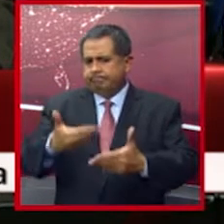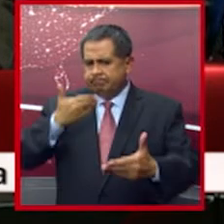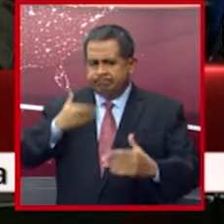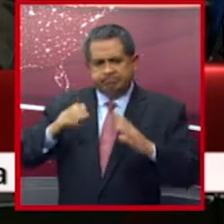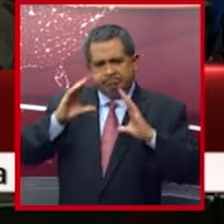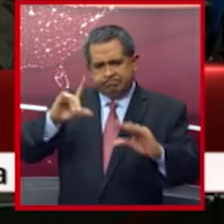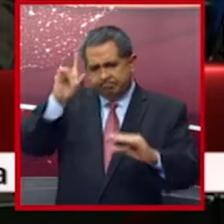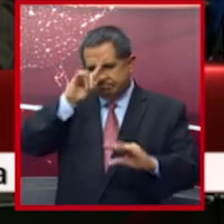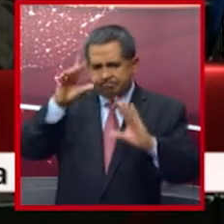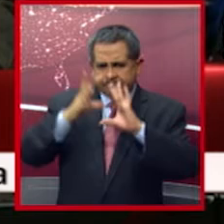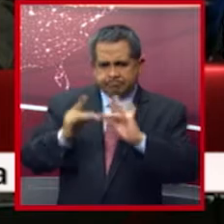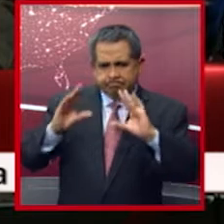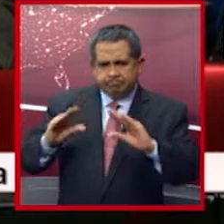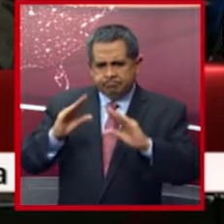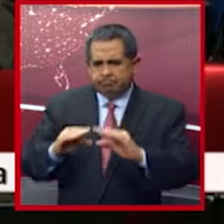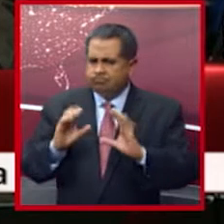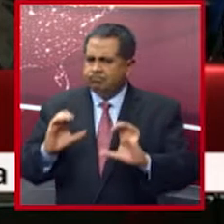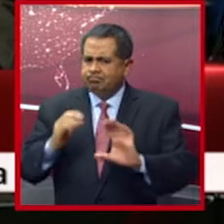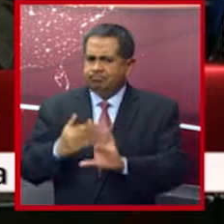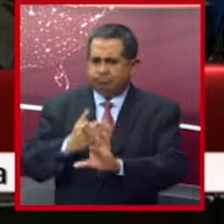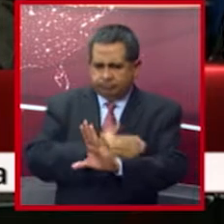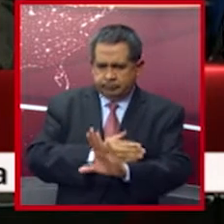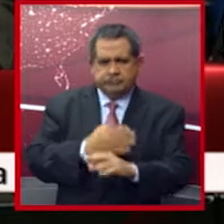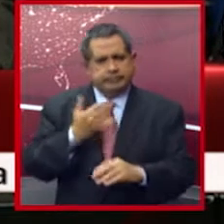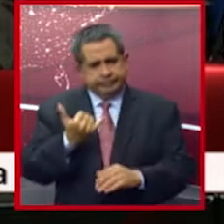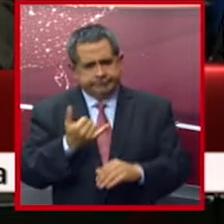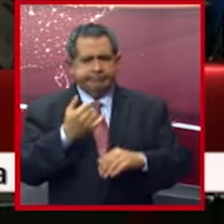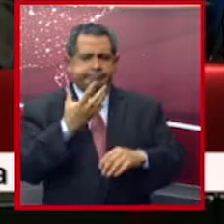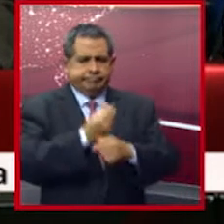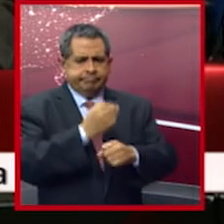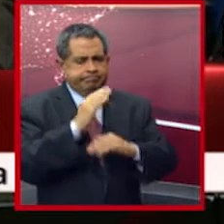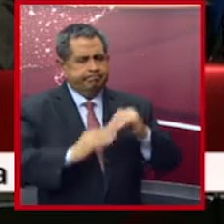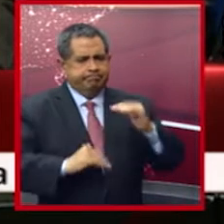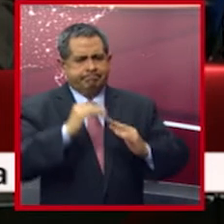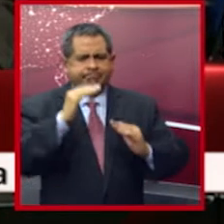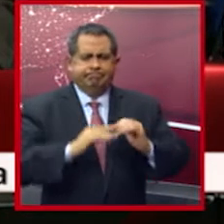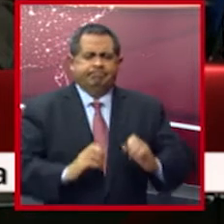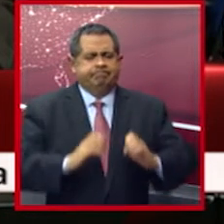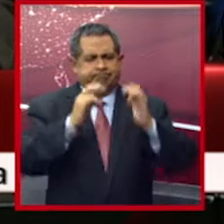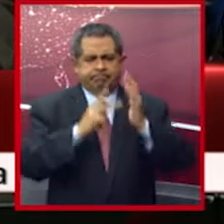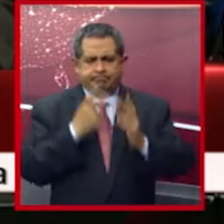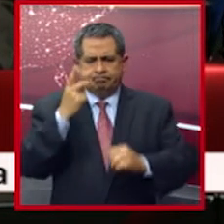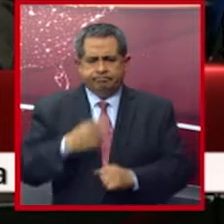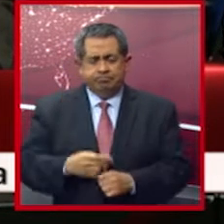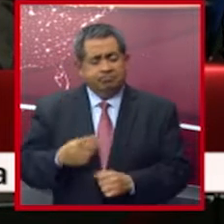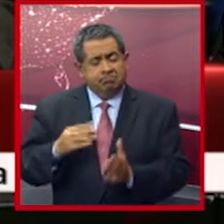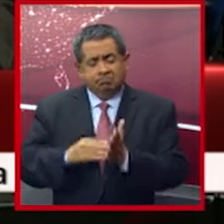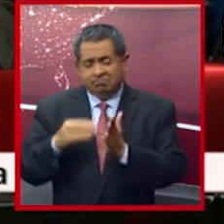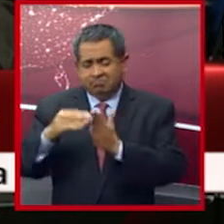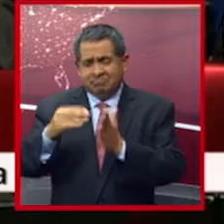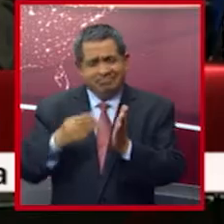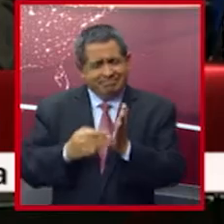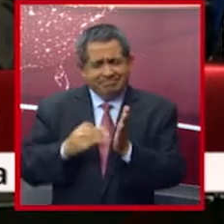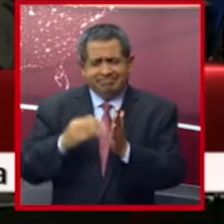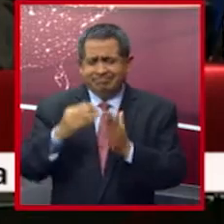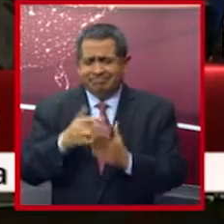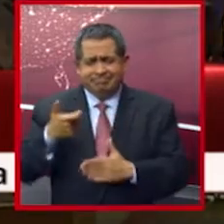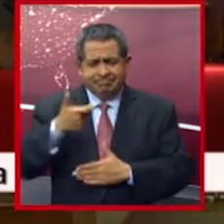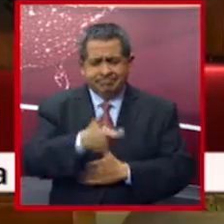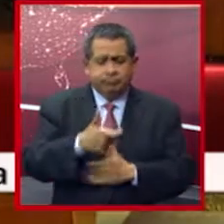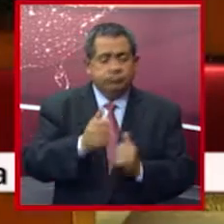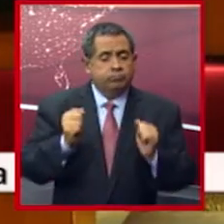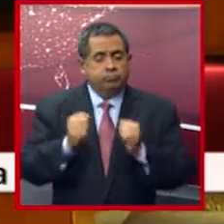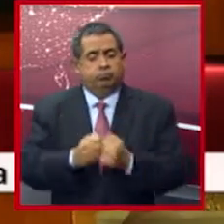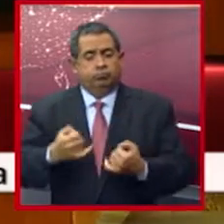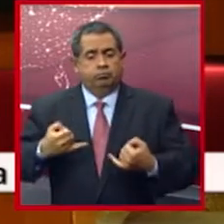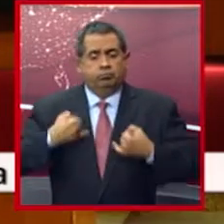y comenzar la reconstrucción, que pueda ascender a varios miles de millones de pesos. Todo esto de la mano de la juventud, la